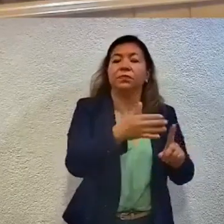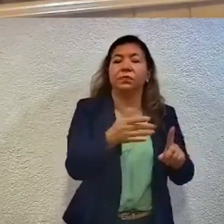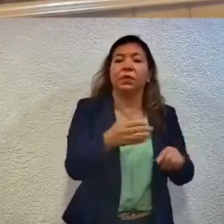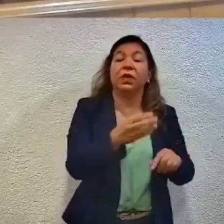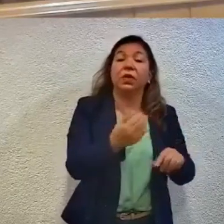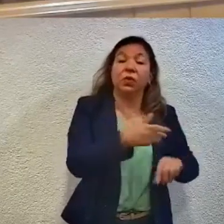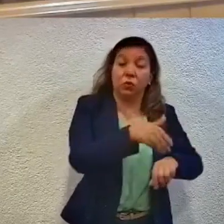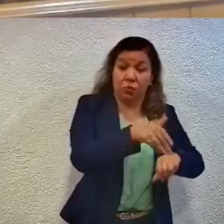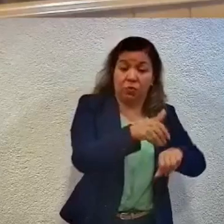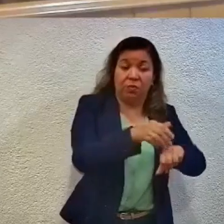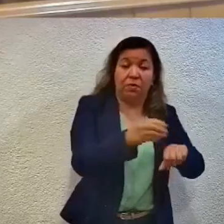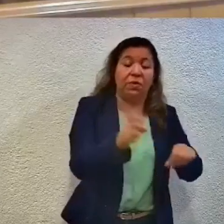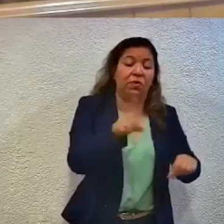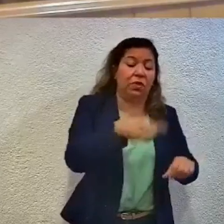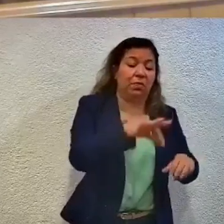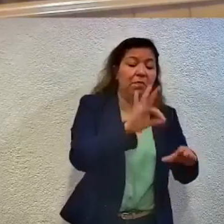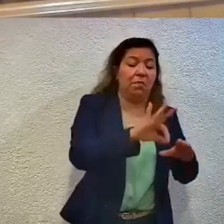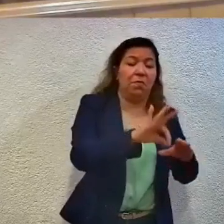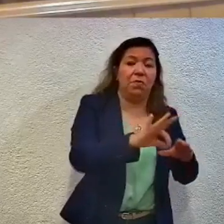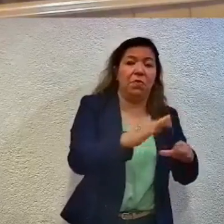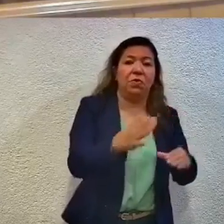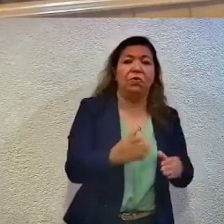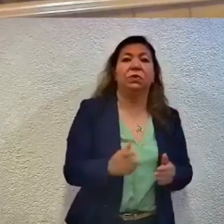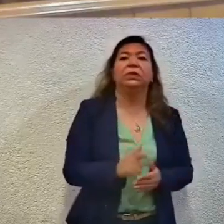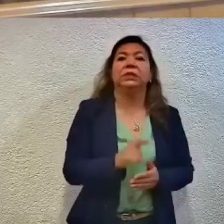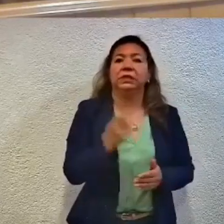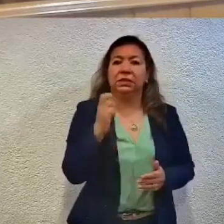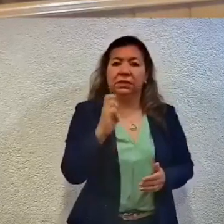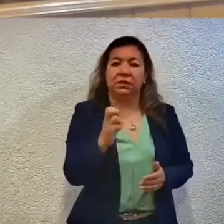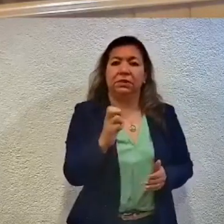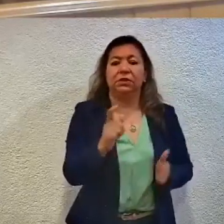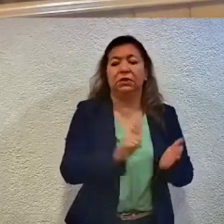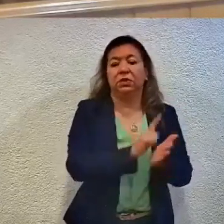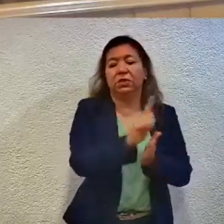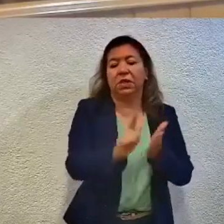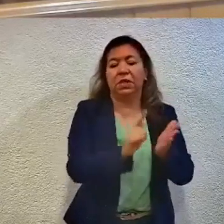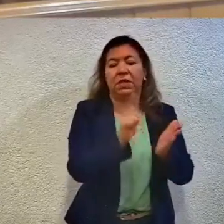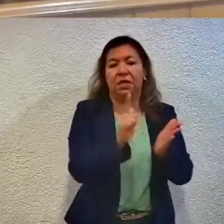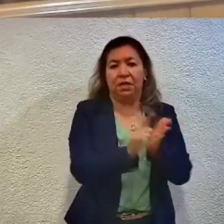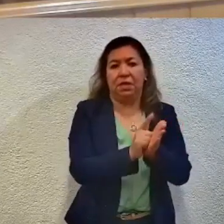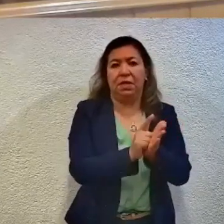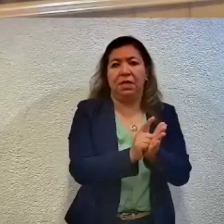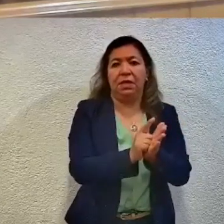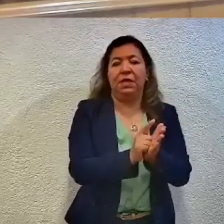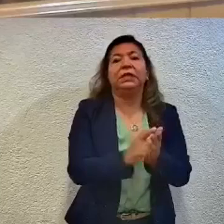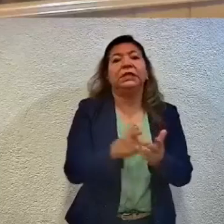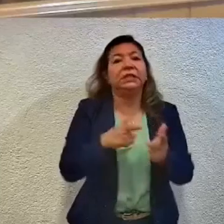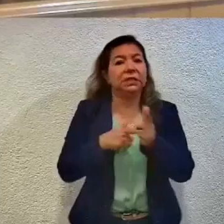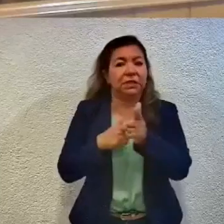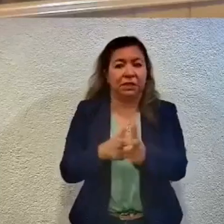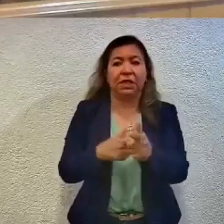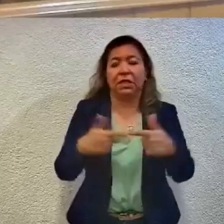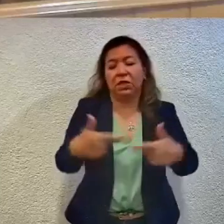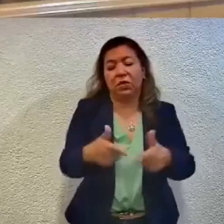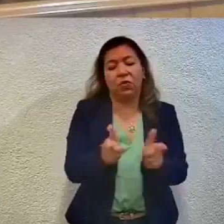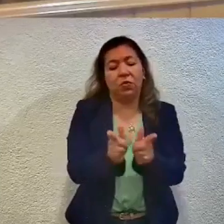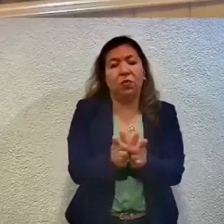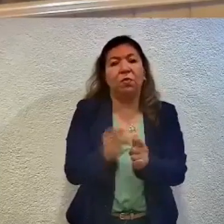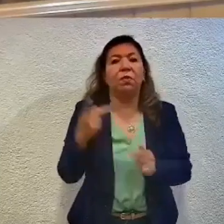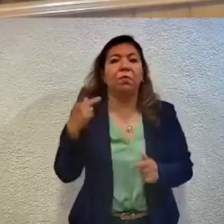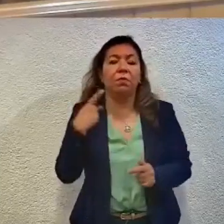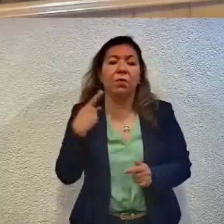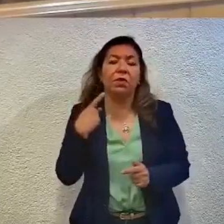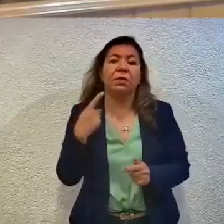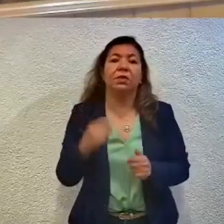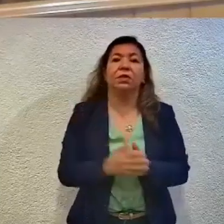político el porcentaje requerido por la ley para conservar su registro, lo cual no fue tomado en cuenta por la autoridad responsable